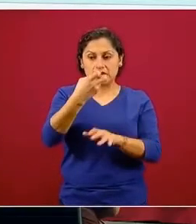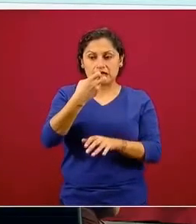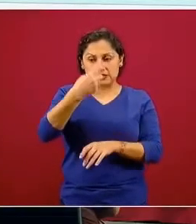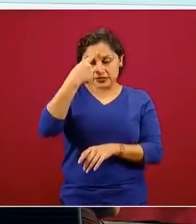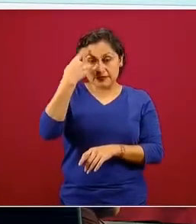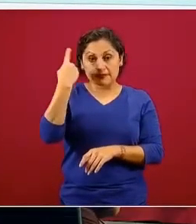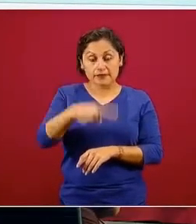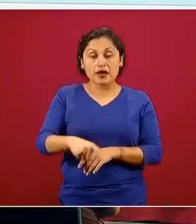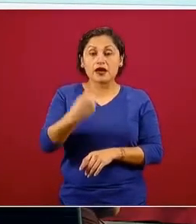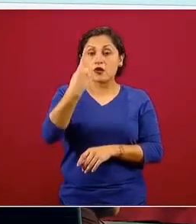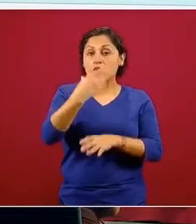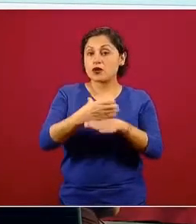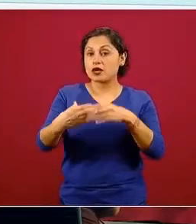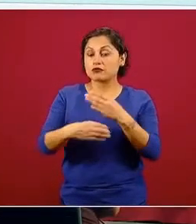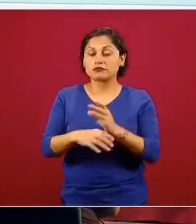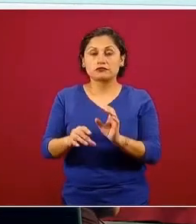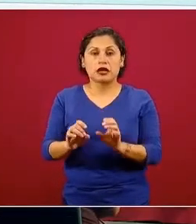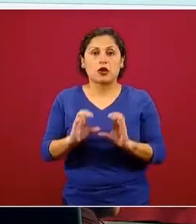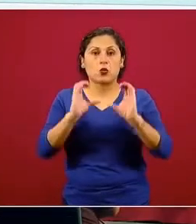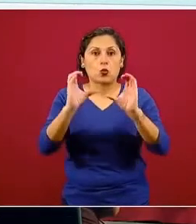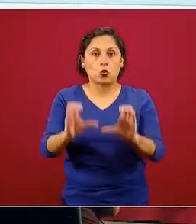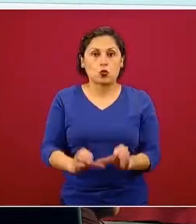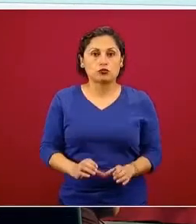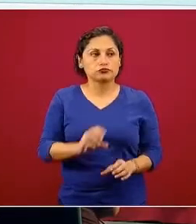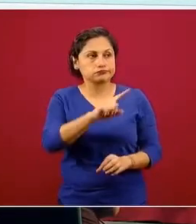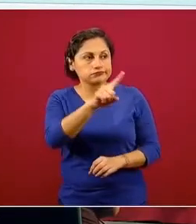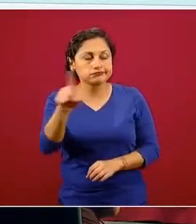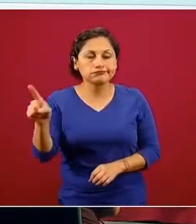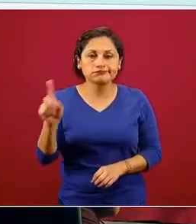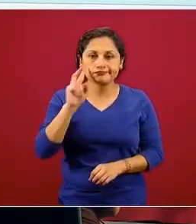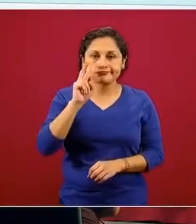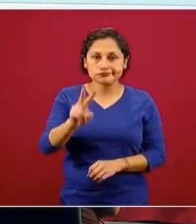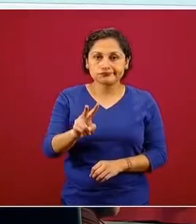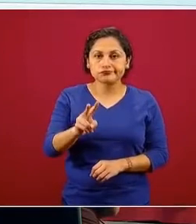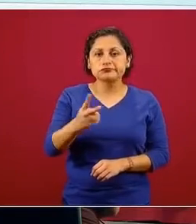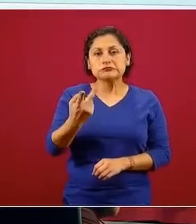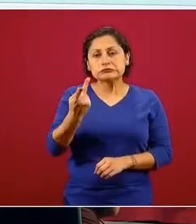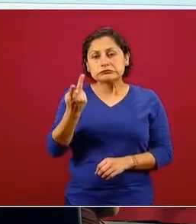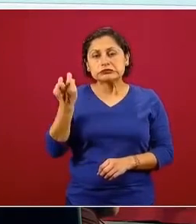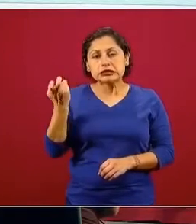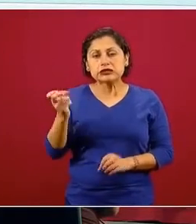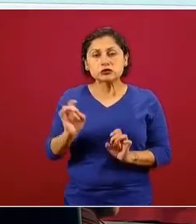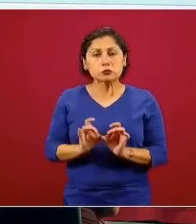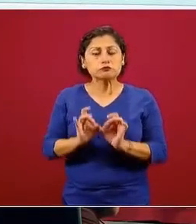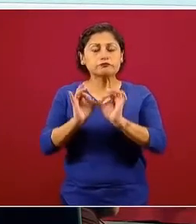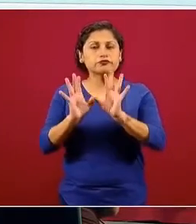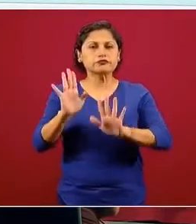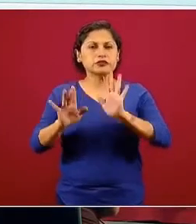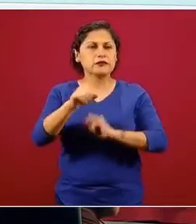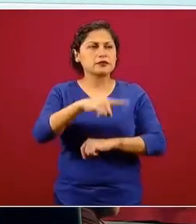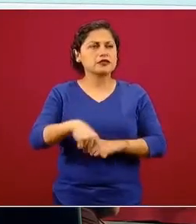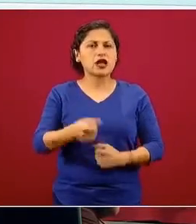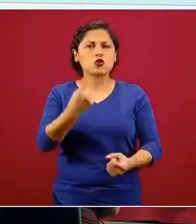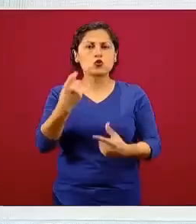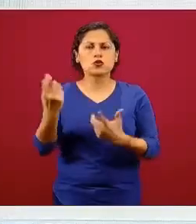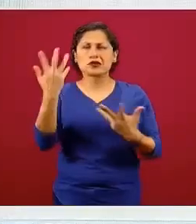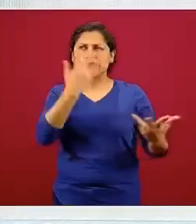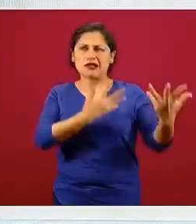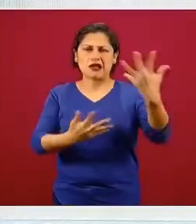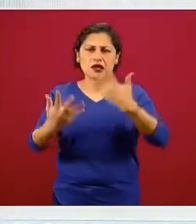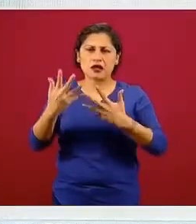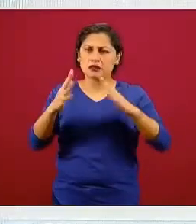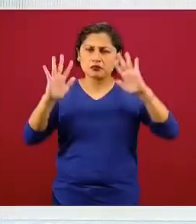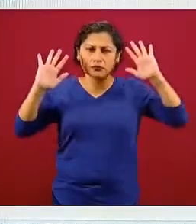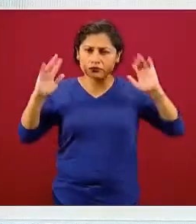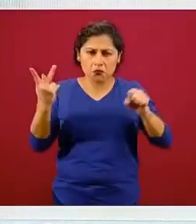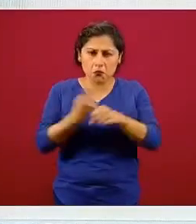alarma. Y esto lo que ha resultado a veces es en confusión. Pero no pasa nada, se aclara, a veces hay imprecisiones